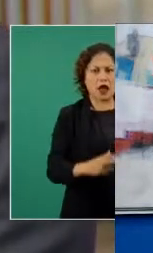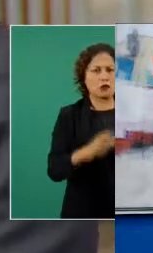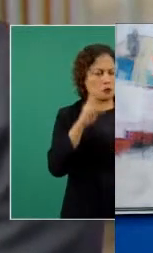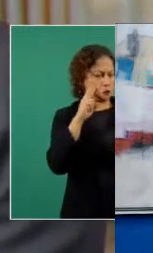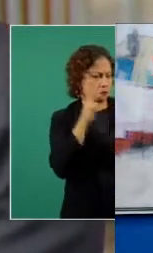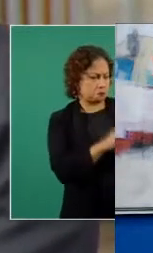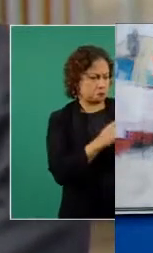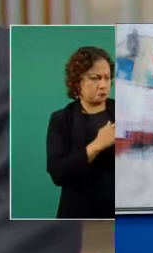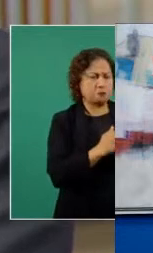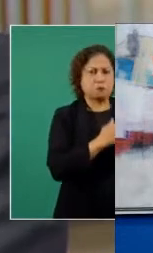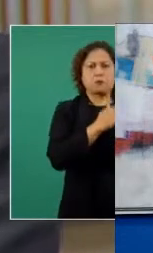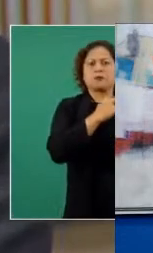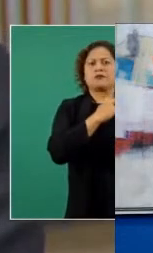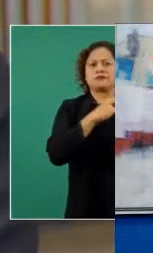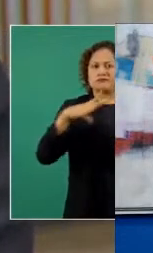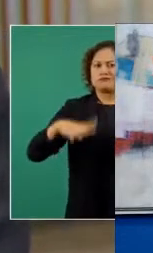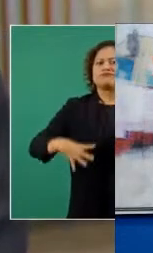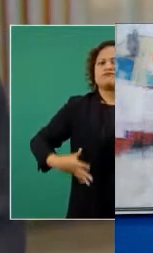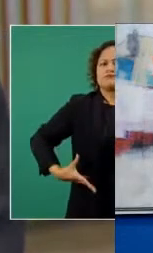y de muchos más,